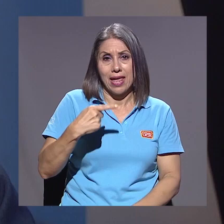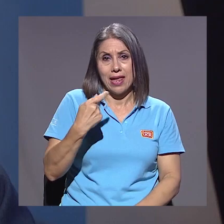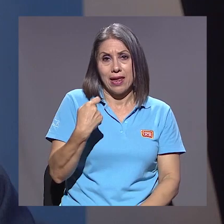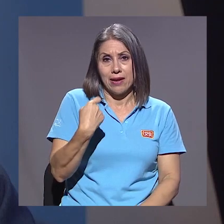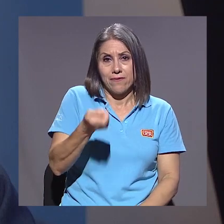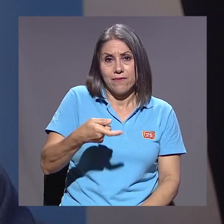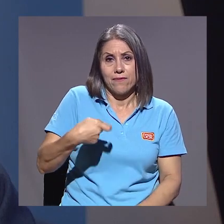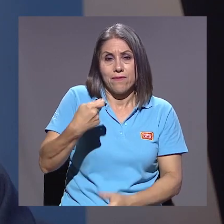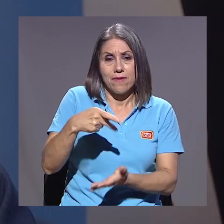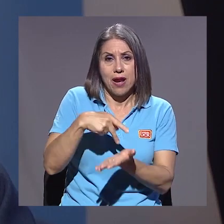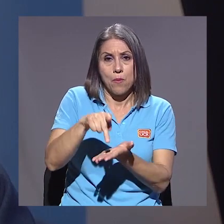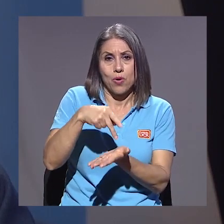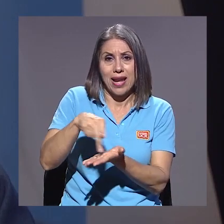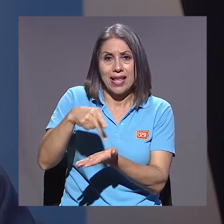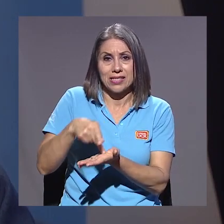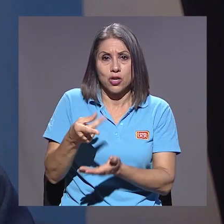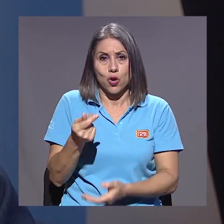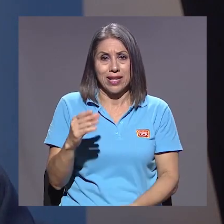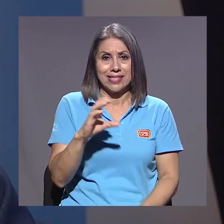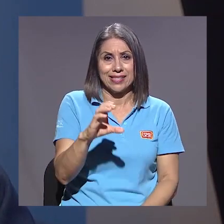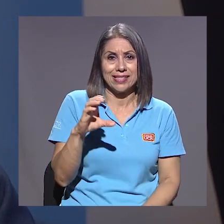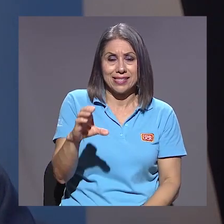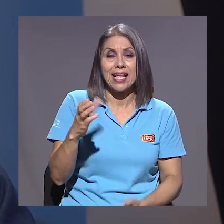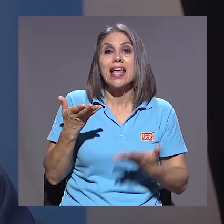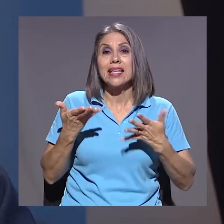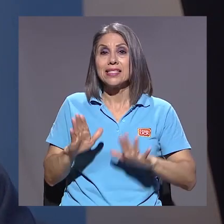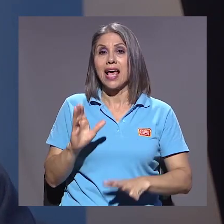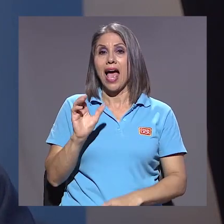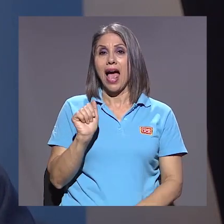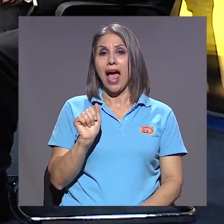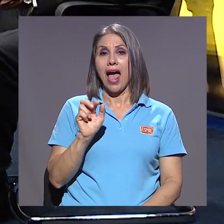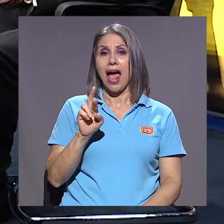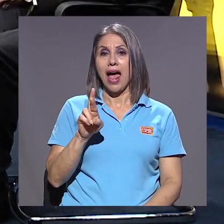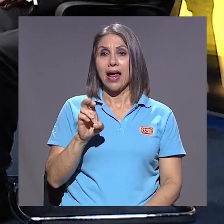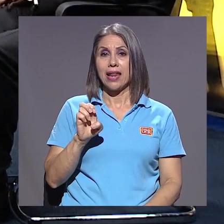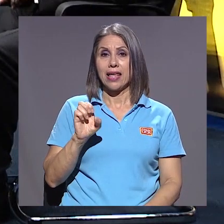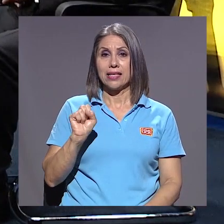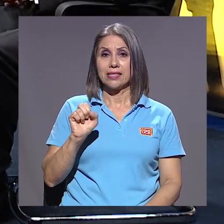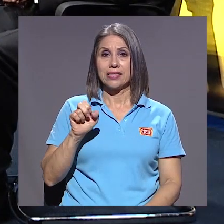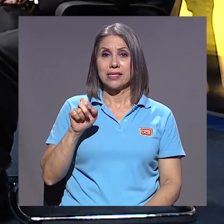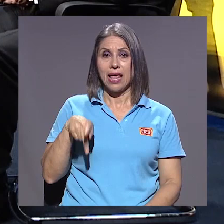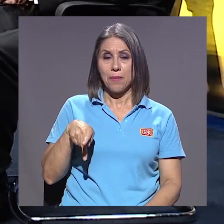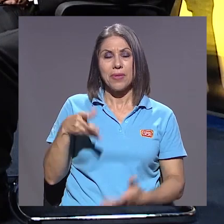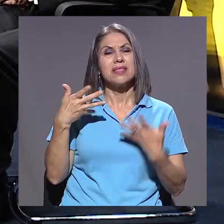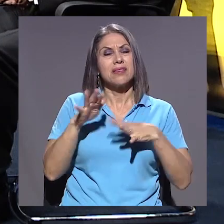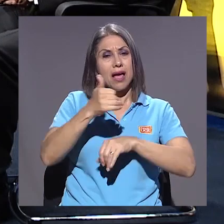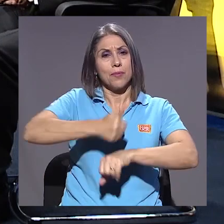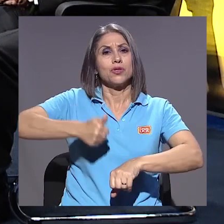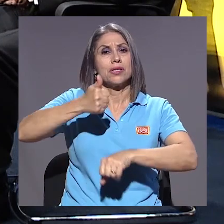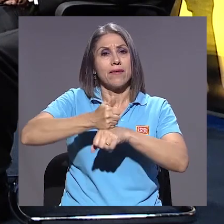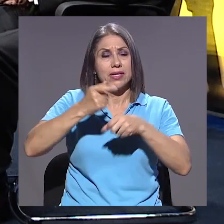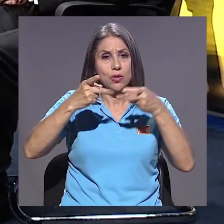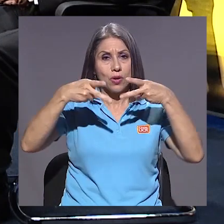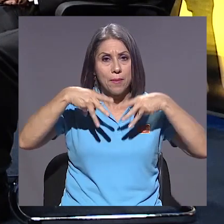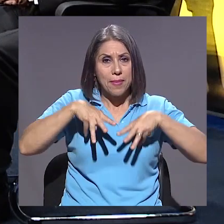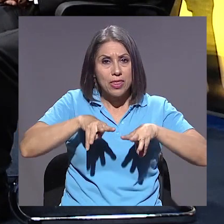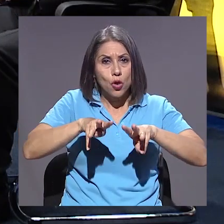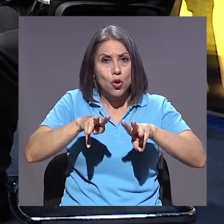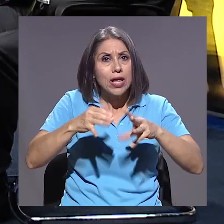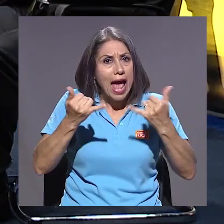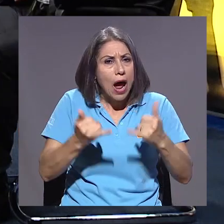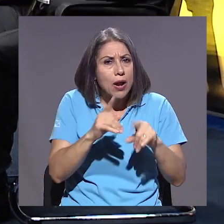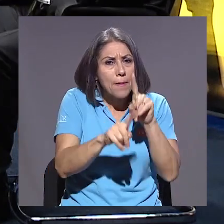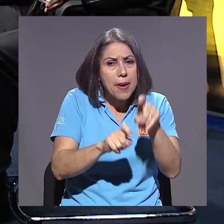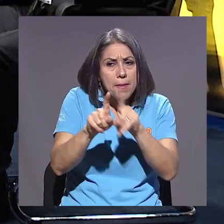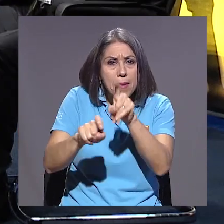en ARECEP hemos definido una metodología que está en proceso de consulta para generación privada